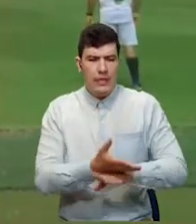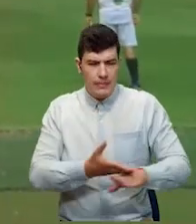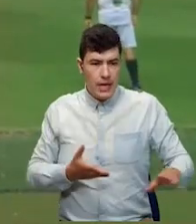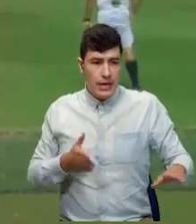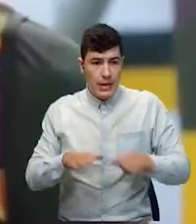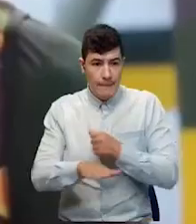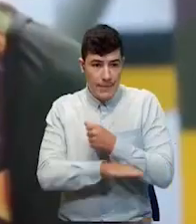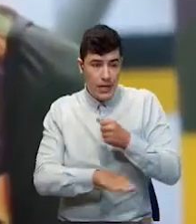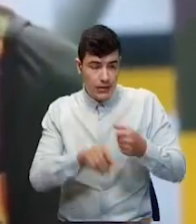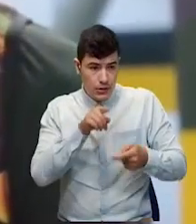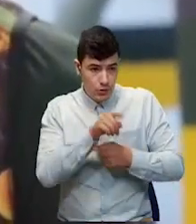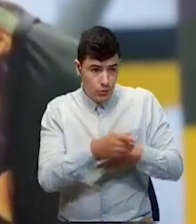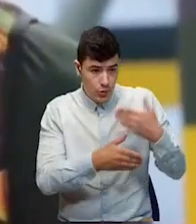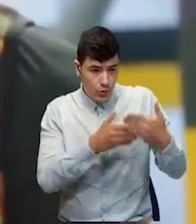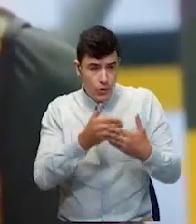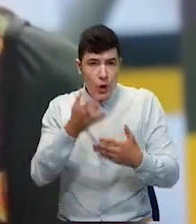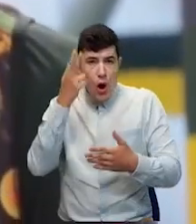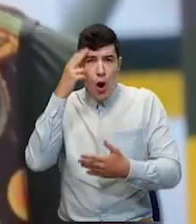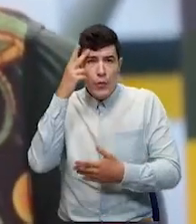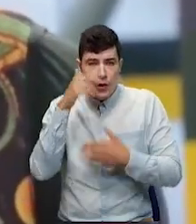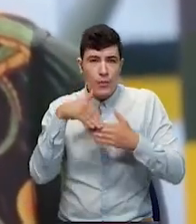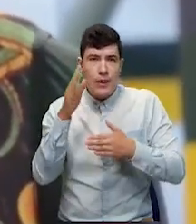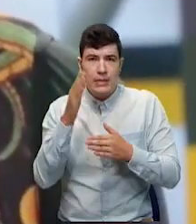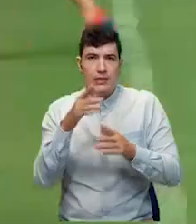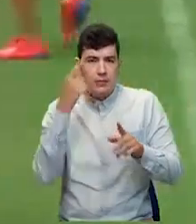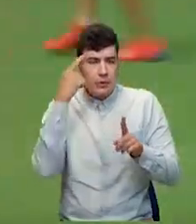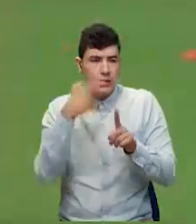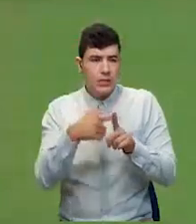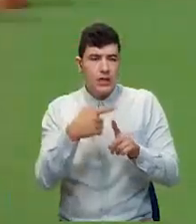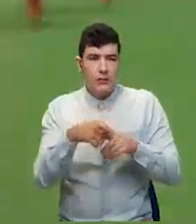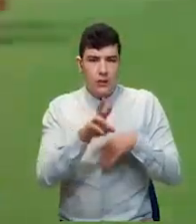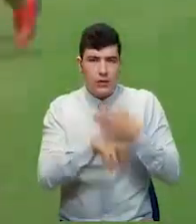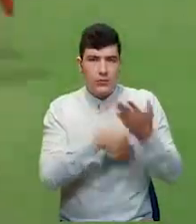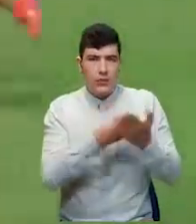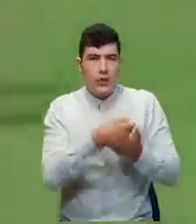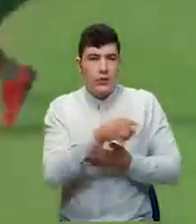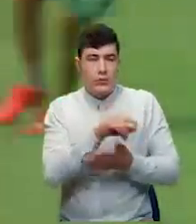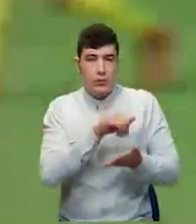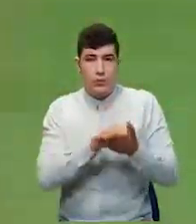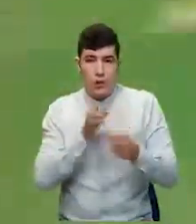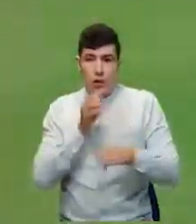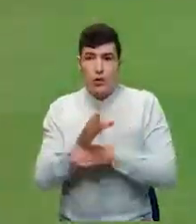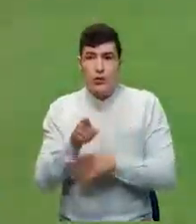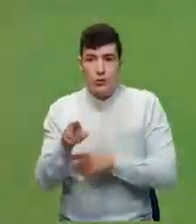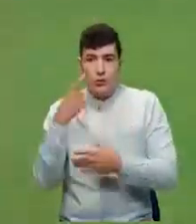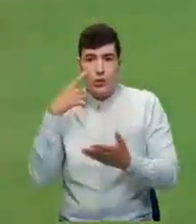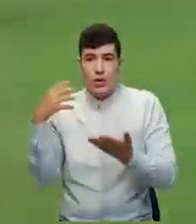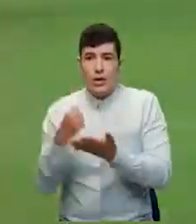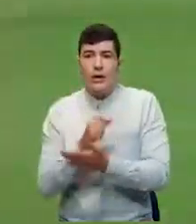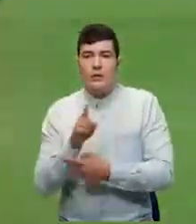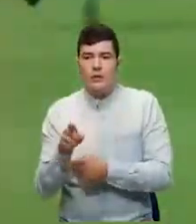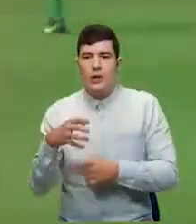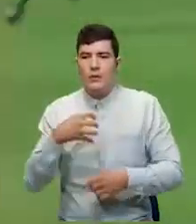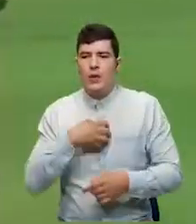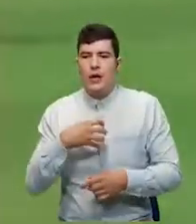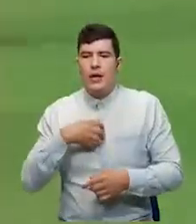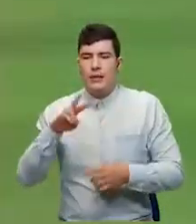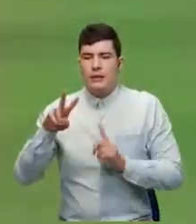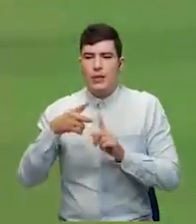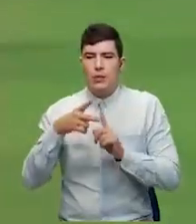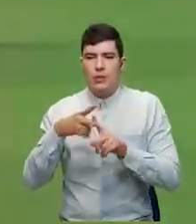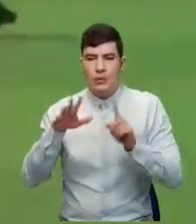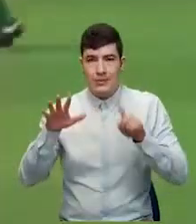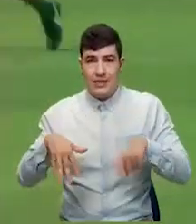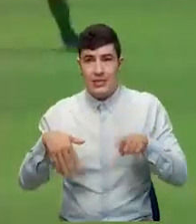eso, obviamente, es más factible conseguir resultados positivos. El Club Leopardo afrontará dos torneos en el segundo semestre, la Liga y Copa Águila.